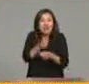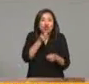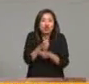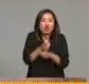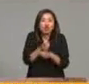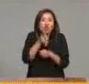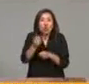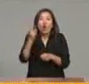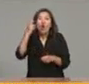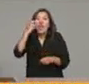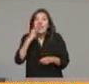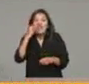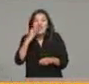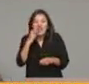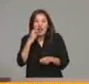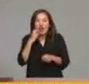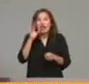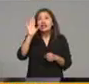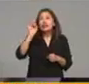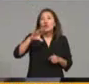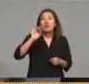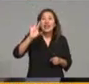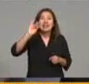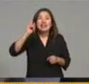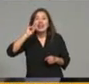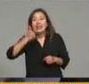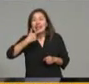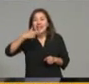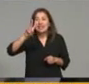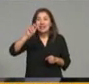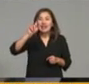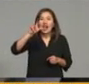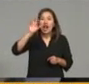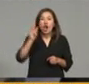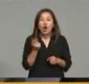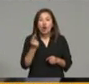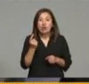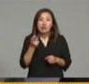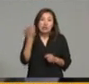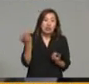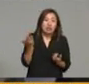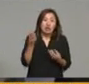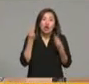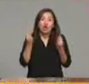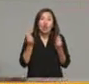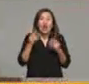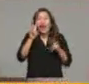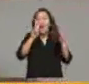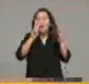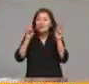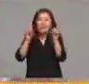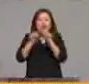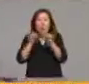asocia a un disvalor no por eso tal vez no hay un programa de tele que se llame envejeciendo por un sueño sino que hay otros modelos